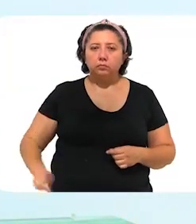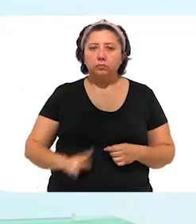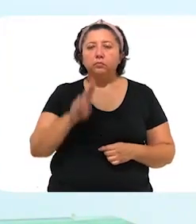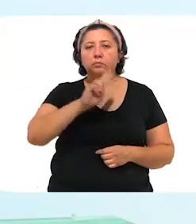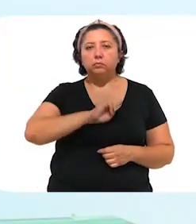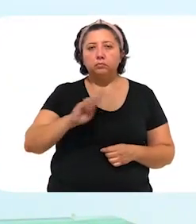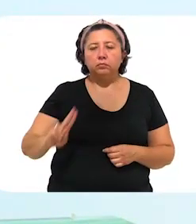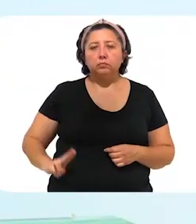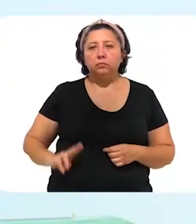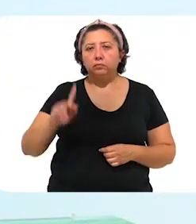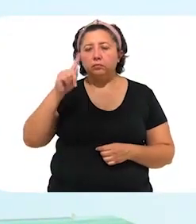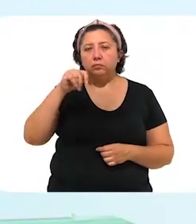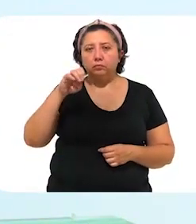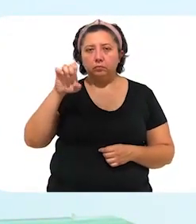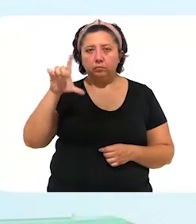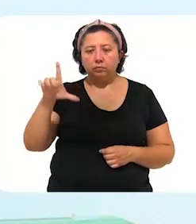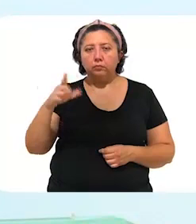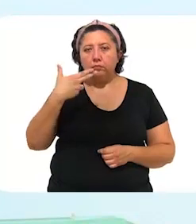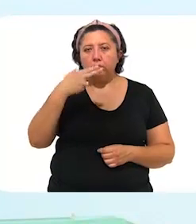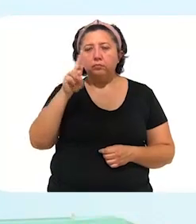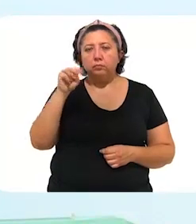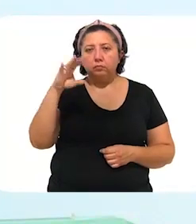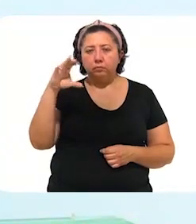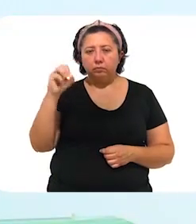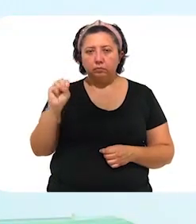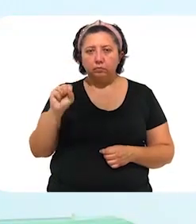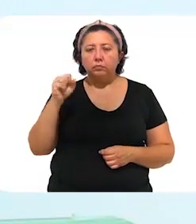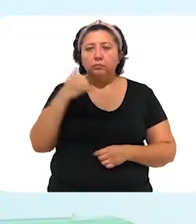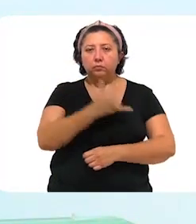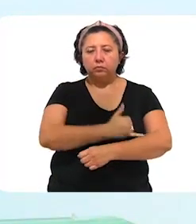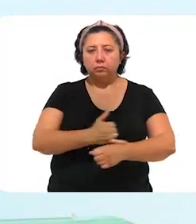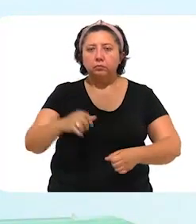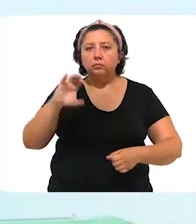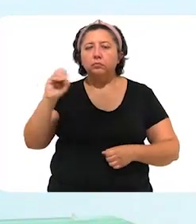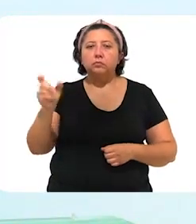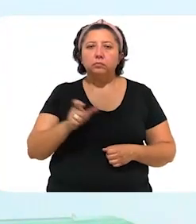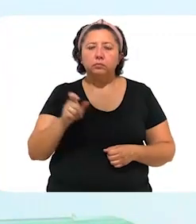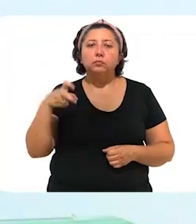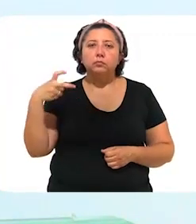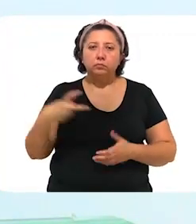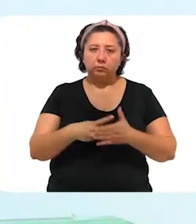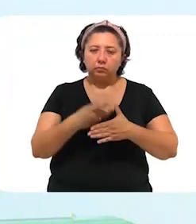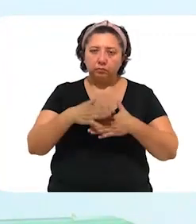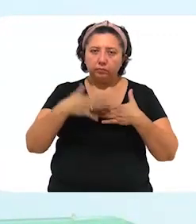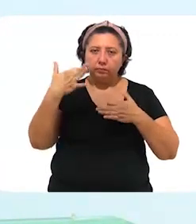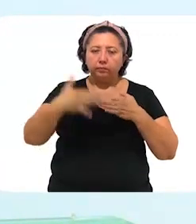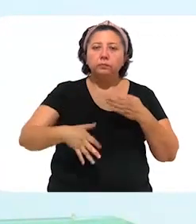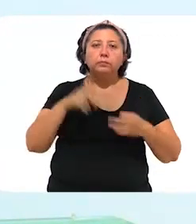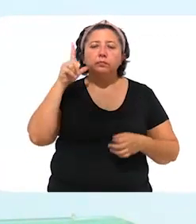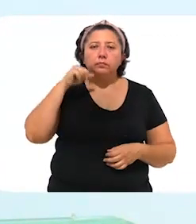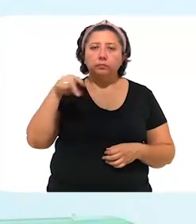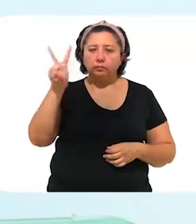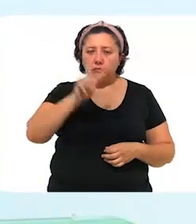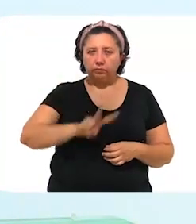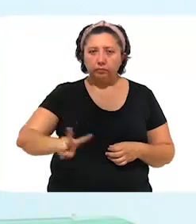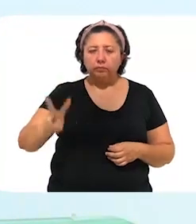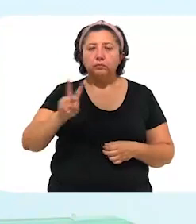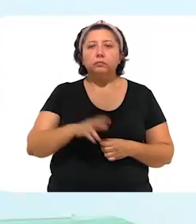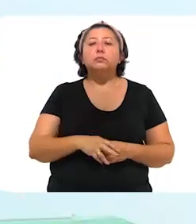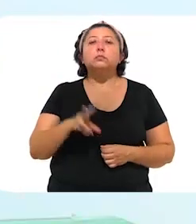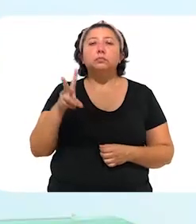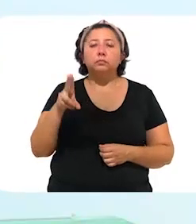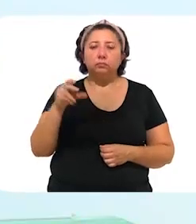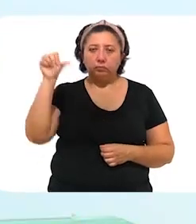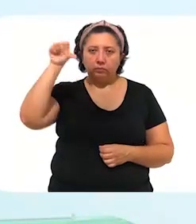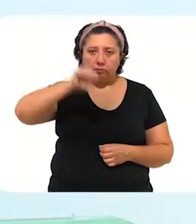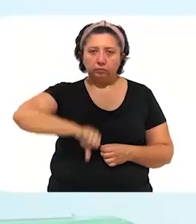de Umam, Motul, Junucma, Izamal y Oxcuscap. Dicho proceso terminará mañana viernes.